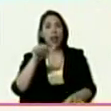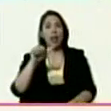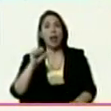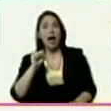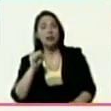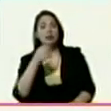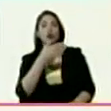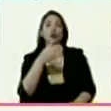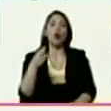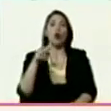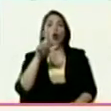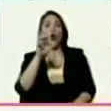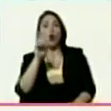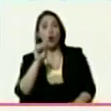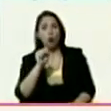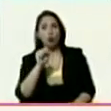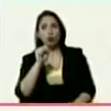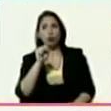que algunos